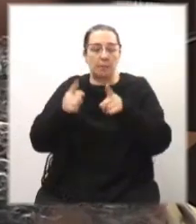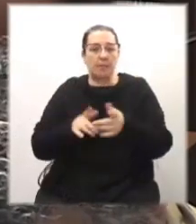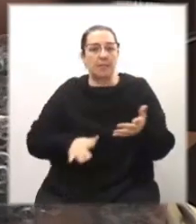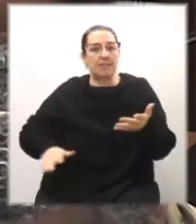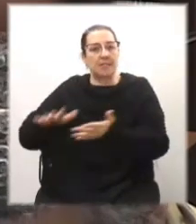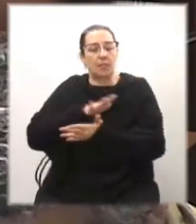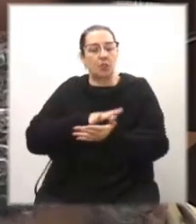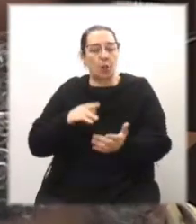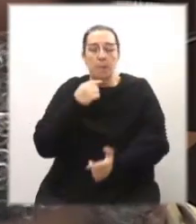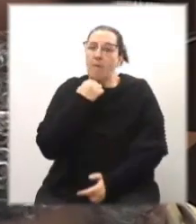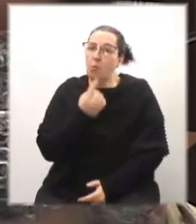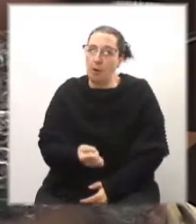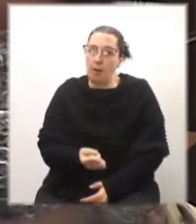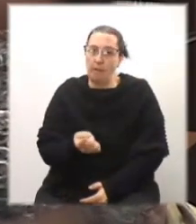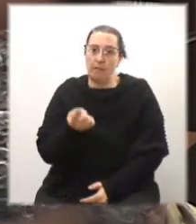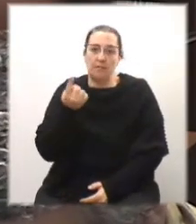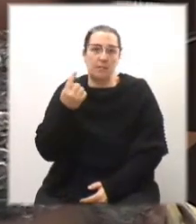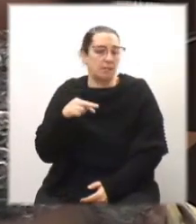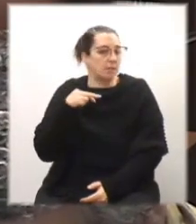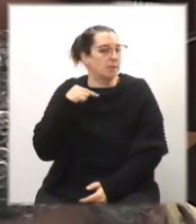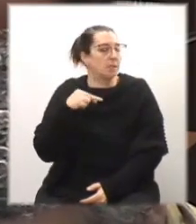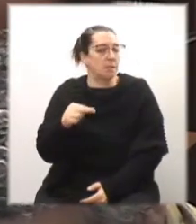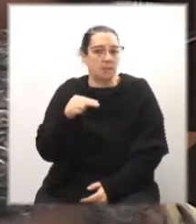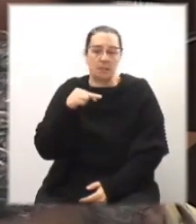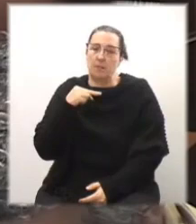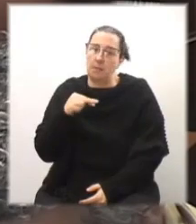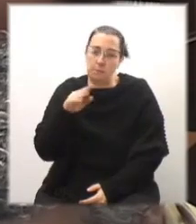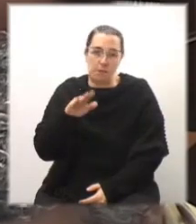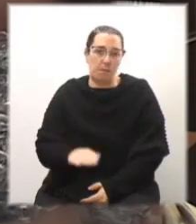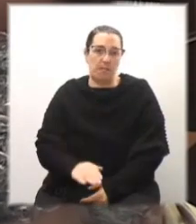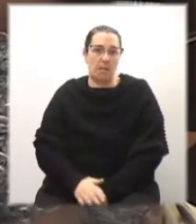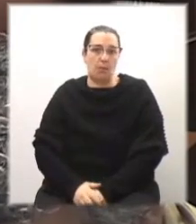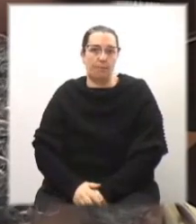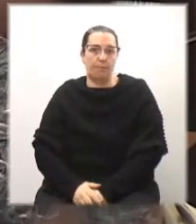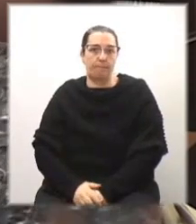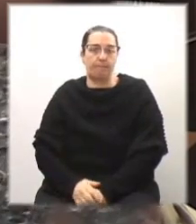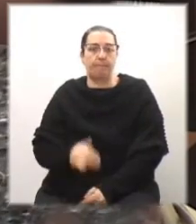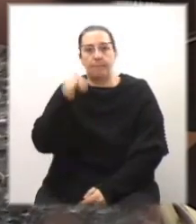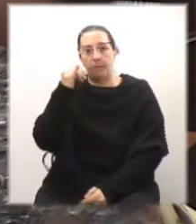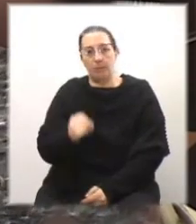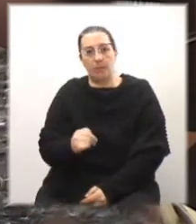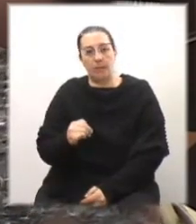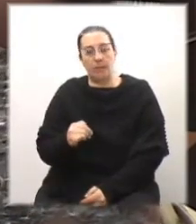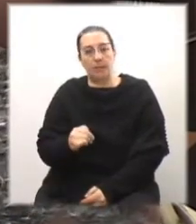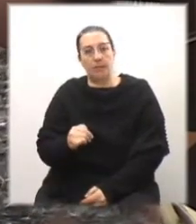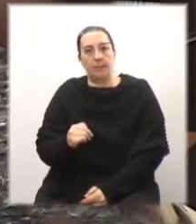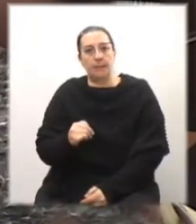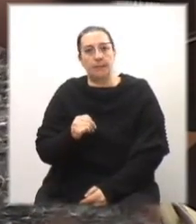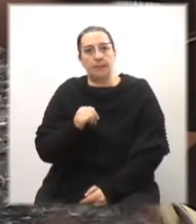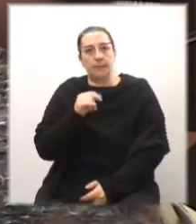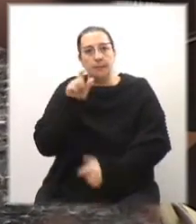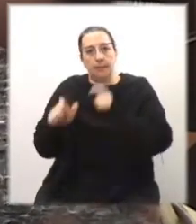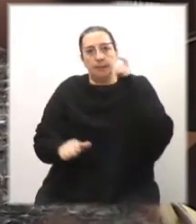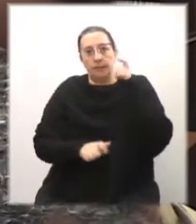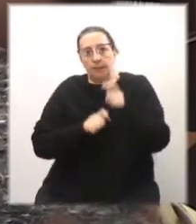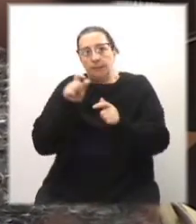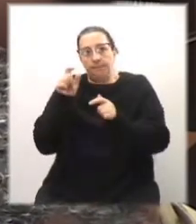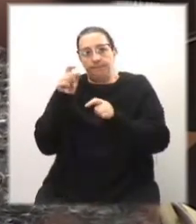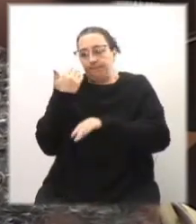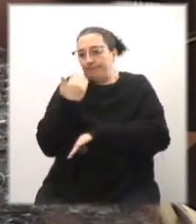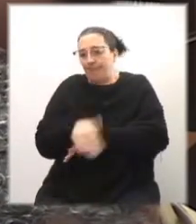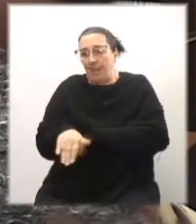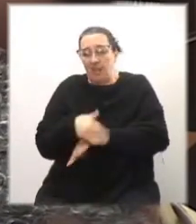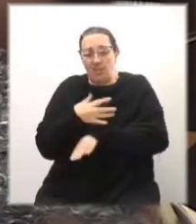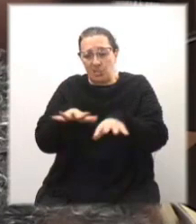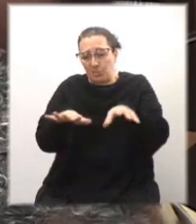sectores más vulnerables es sistemáticamente minimizado. En efecto, la indigencia está plenamente instalada en las calles